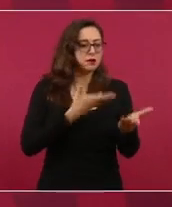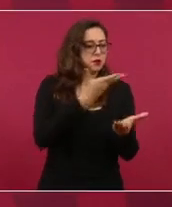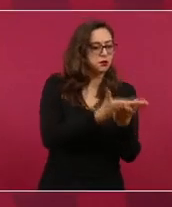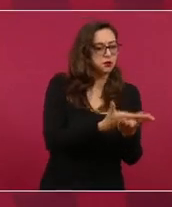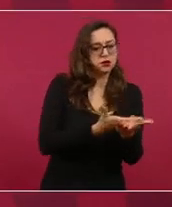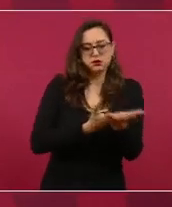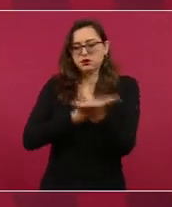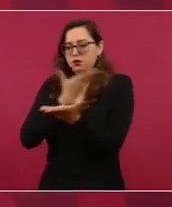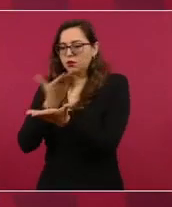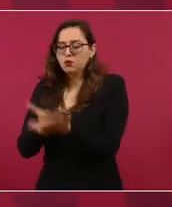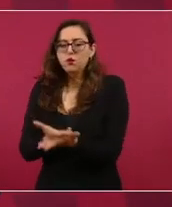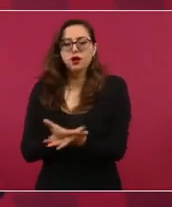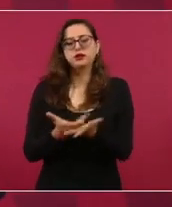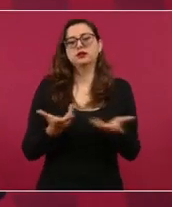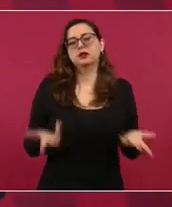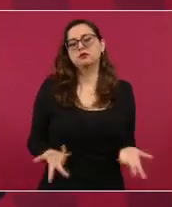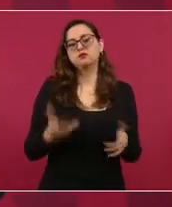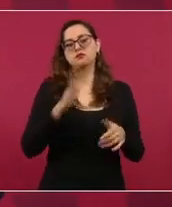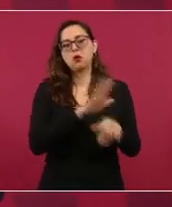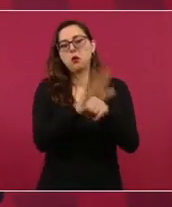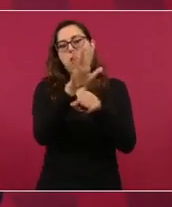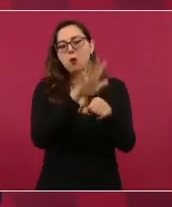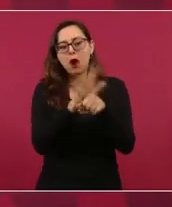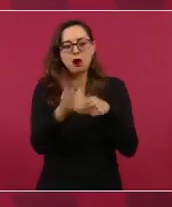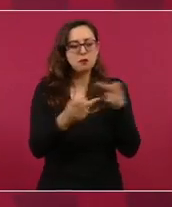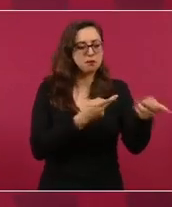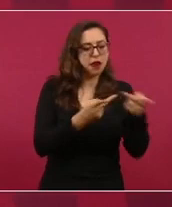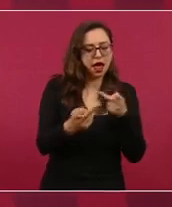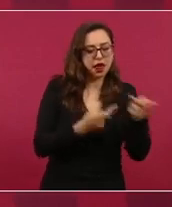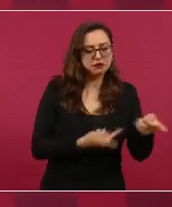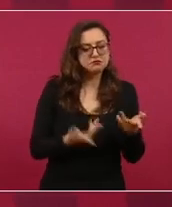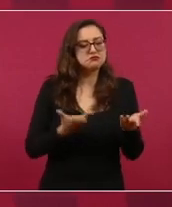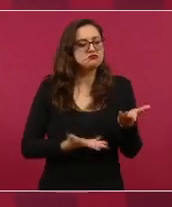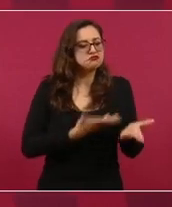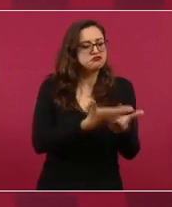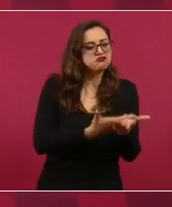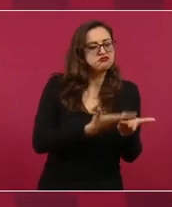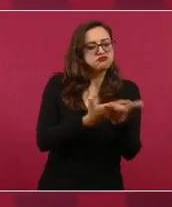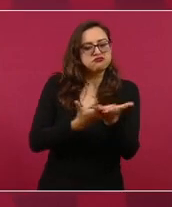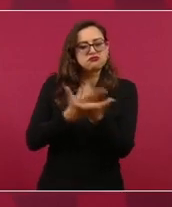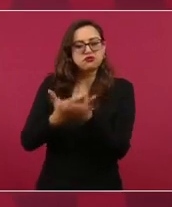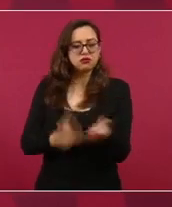propuestas alternativas, buscando soluciones,